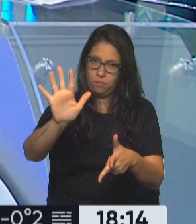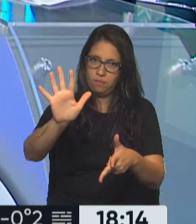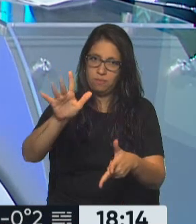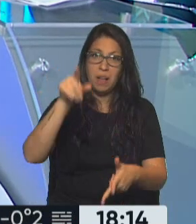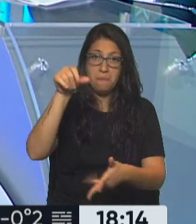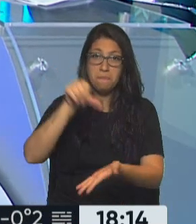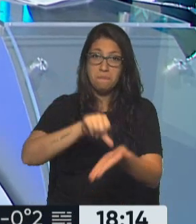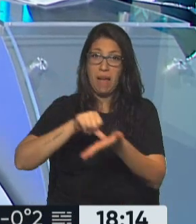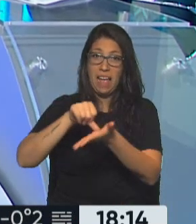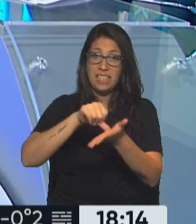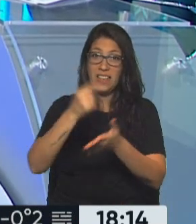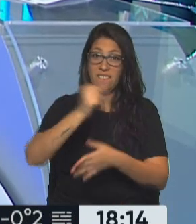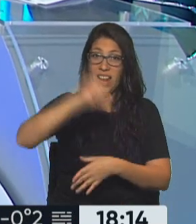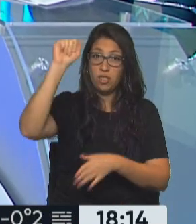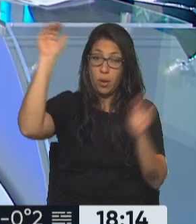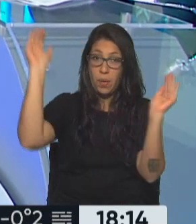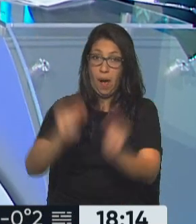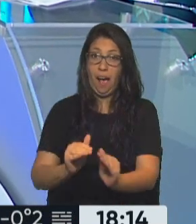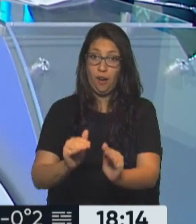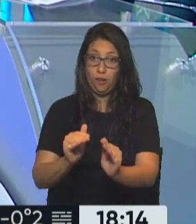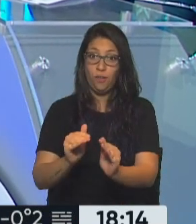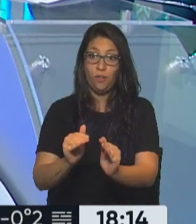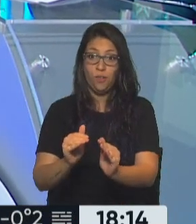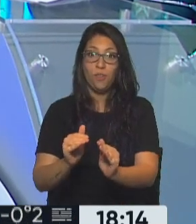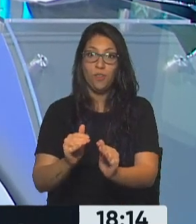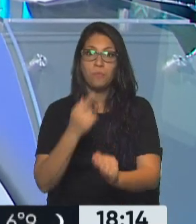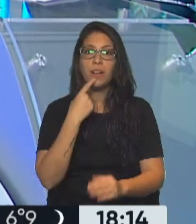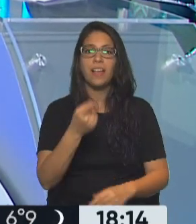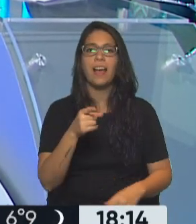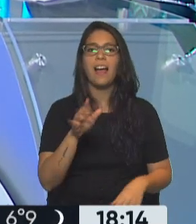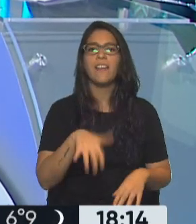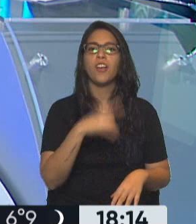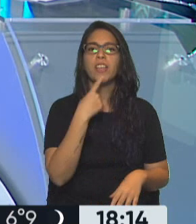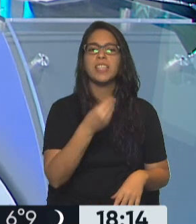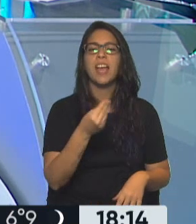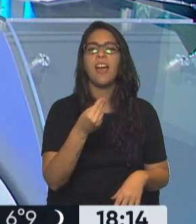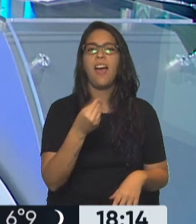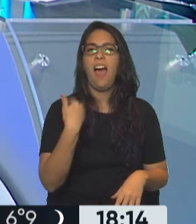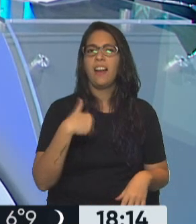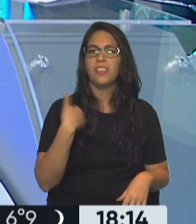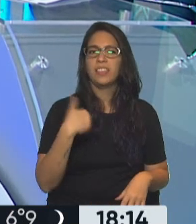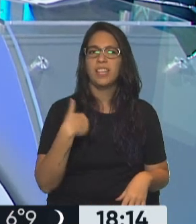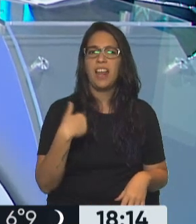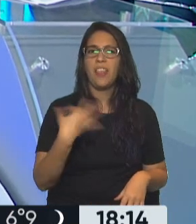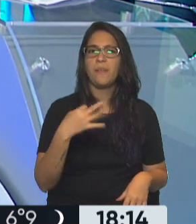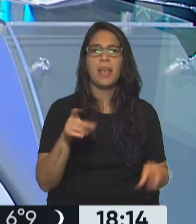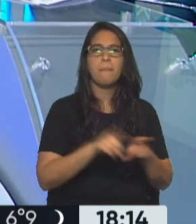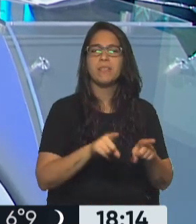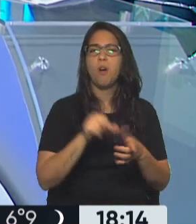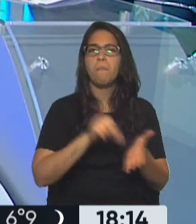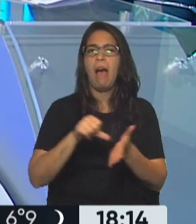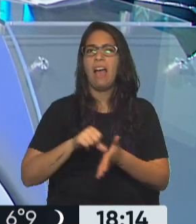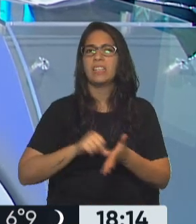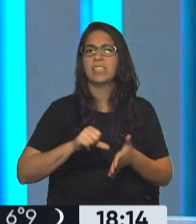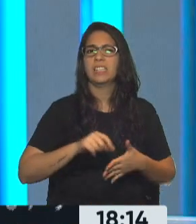esos países que bajaron la inflación, porque dice Argentina, porque lo que dice Macri abajo es Argentina tendría que hacer lo que hicieron otros países de la